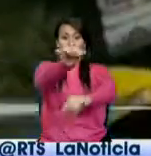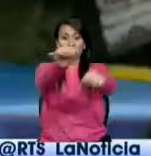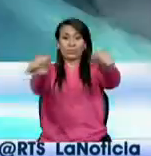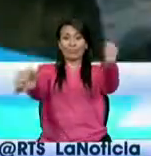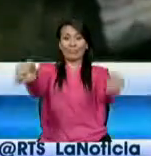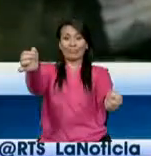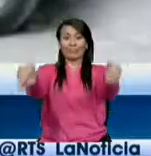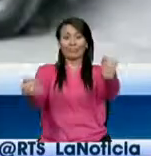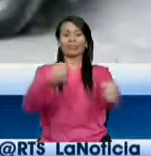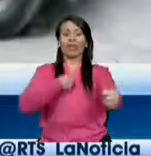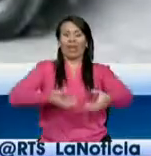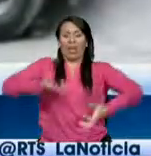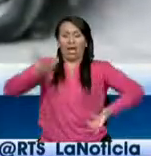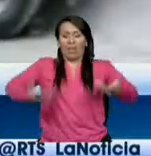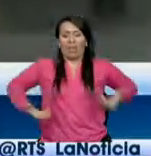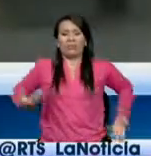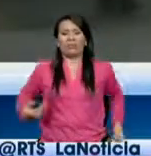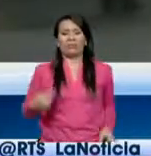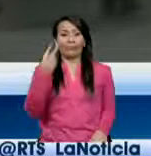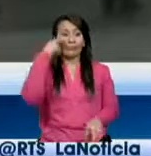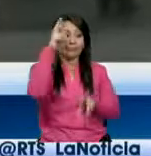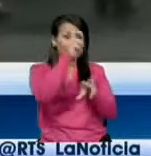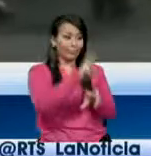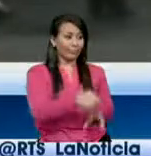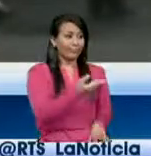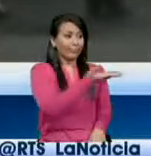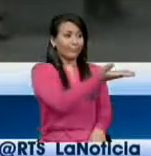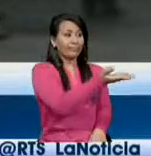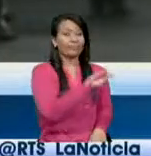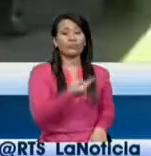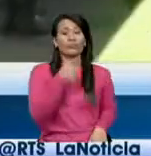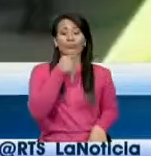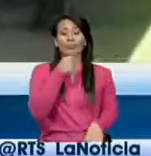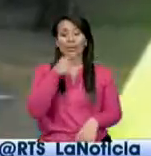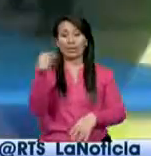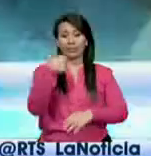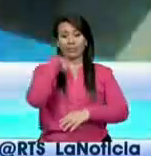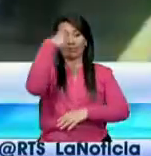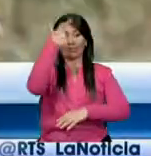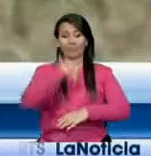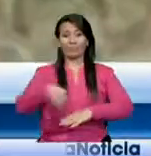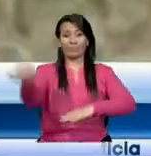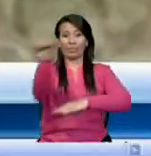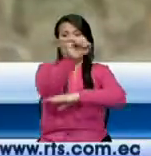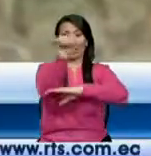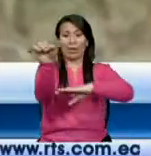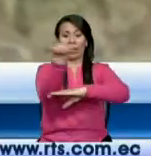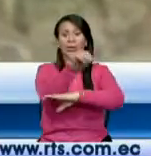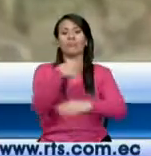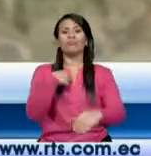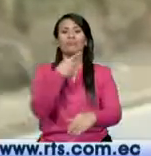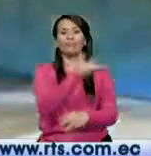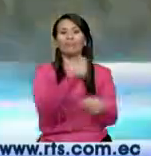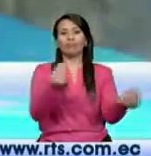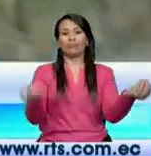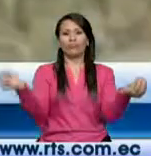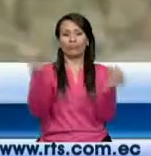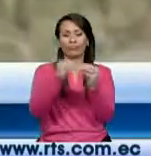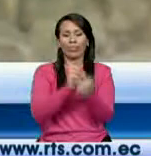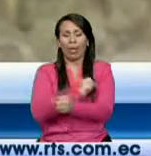accidentes de tránsito inició las investigaciones. Como ustedes pueden verificar, pues el tanquero al momento se encuentra. Según las investigaciones que